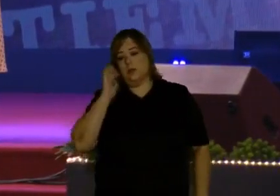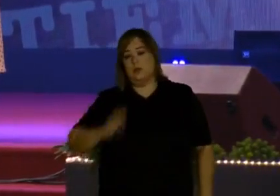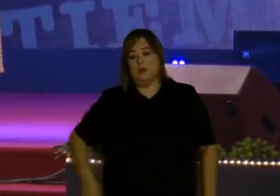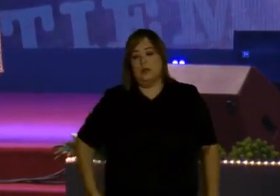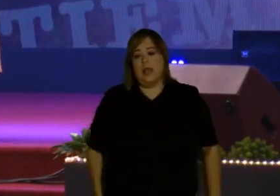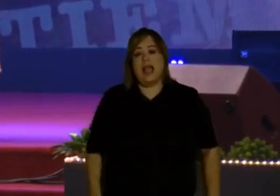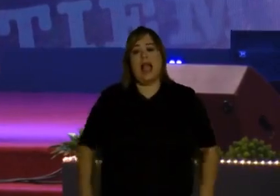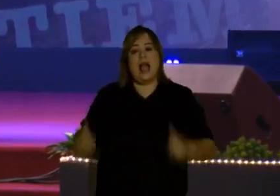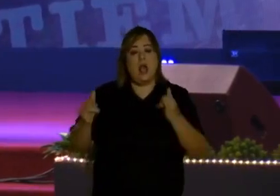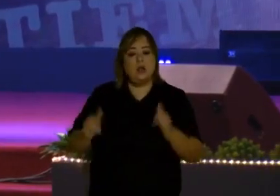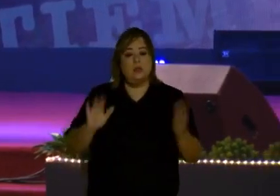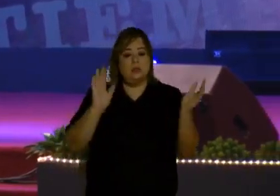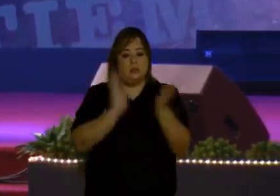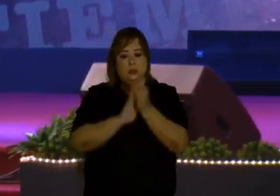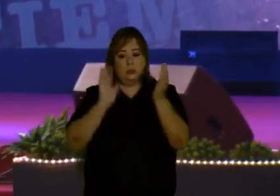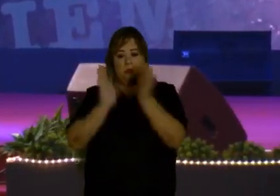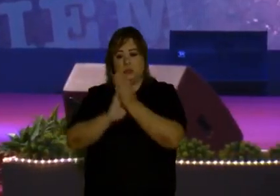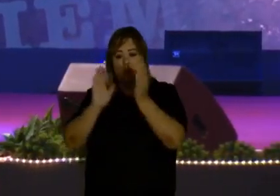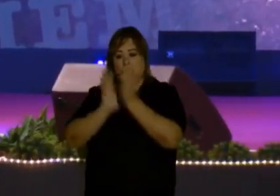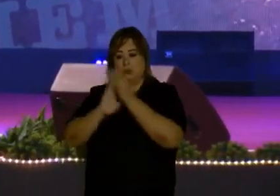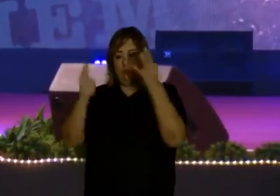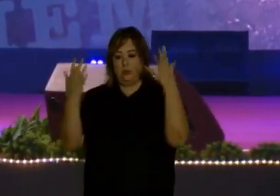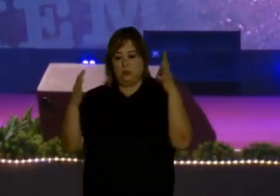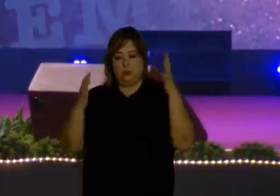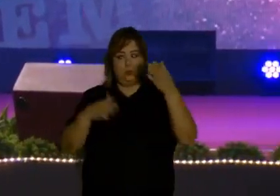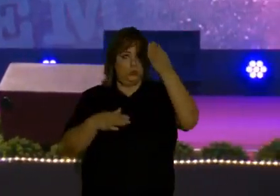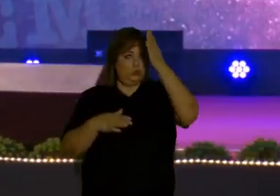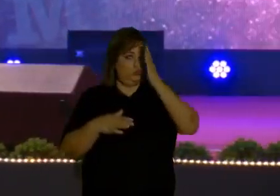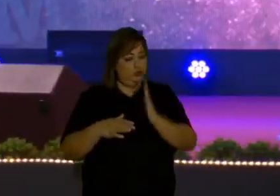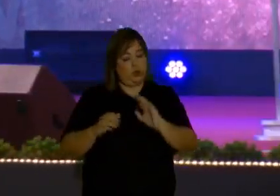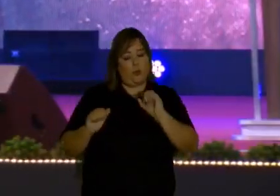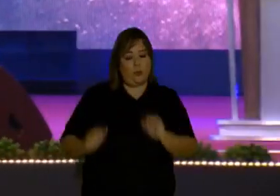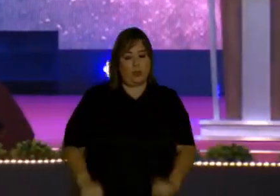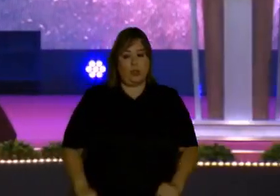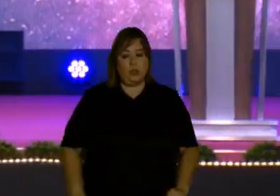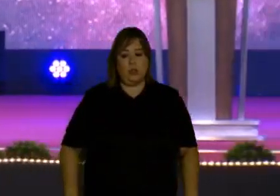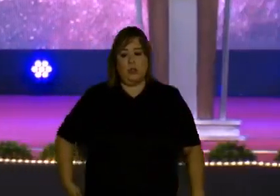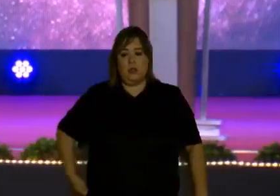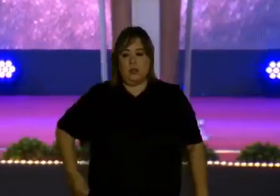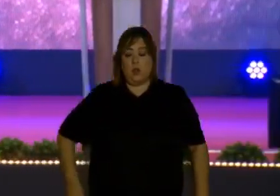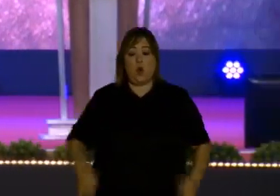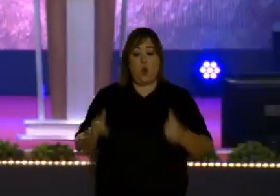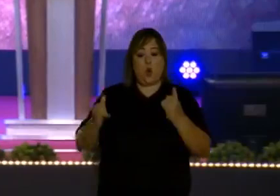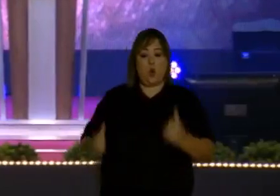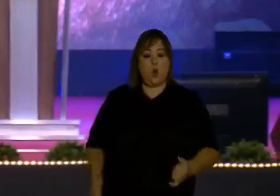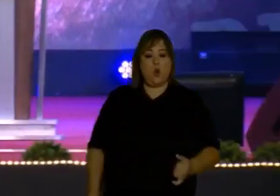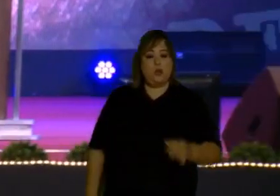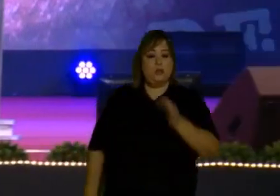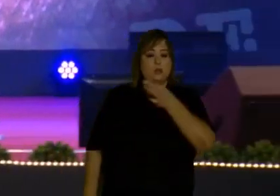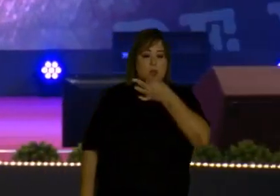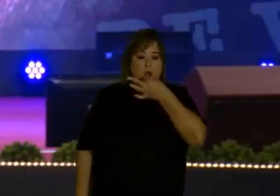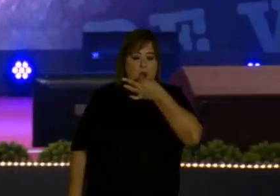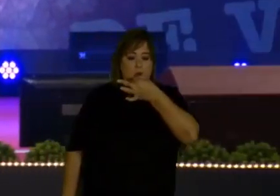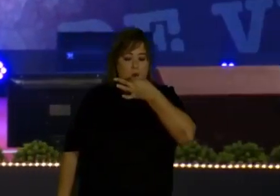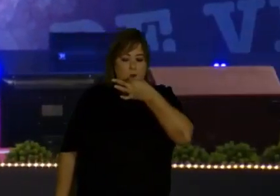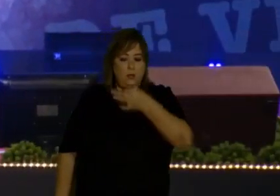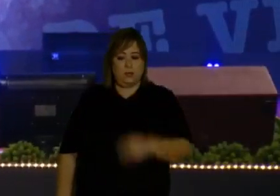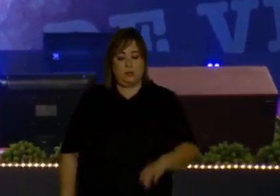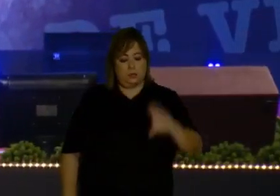Dele un aplauso al Señor si puede. Quedó como así. Me estoy portando bien porque ahí hay Santa Cena. Gloria a Dios.